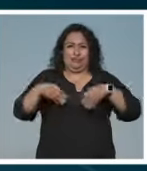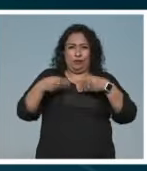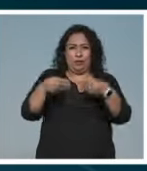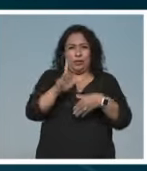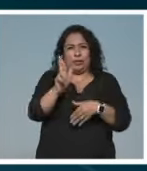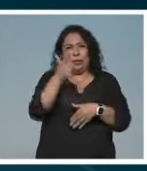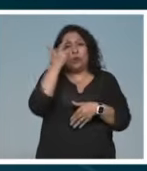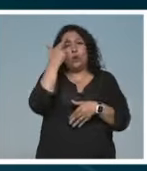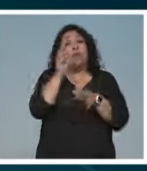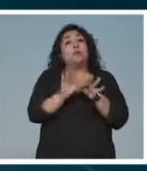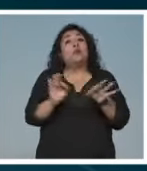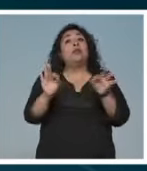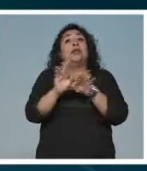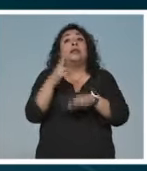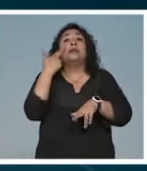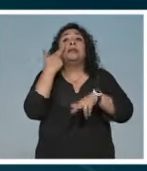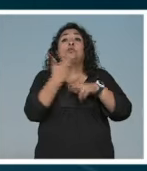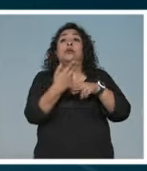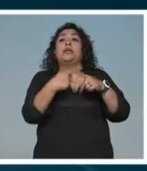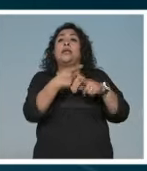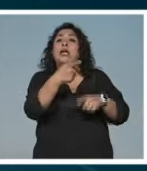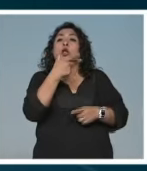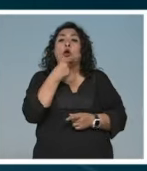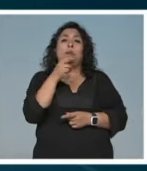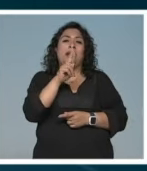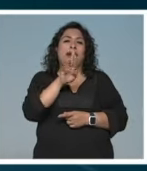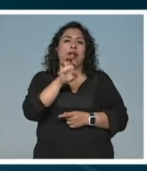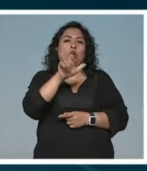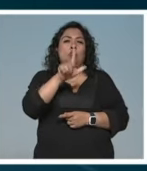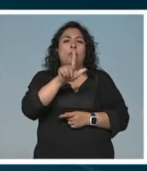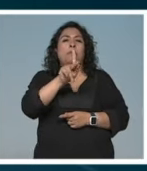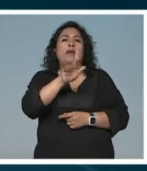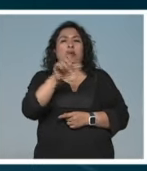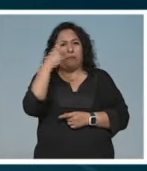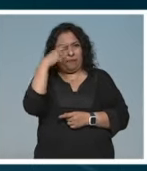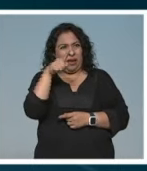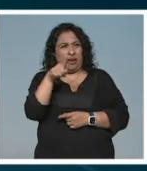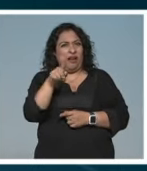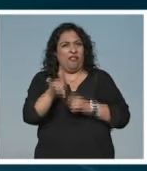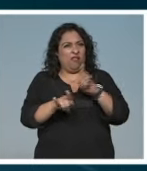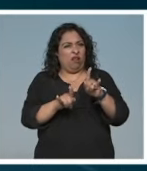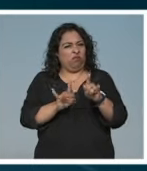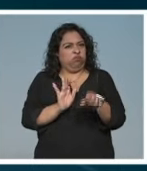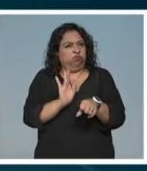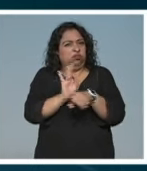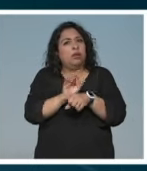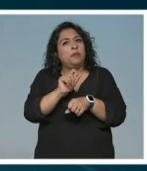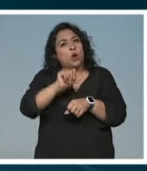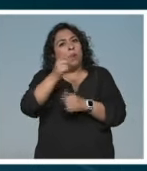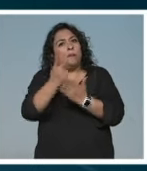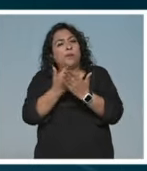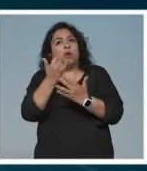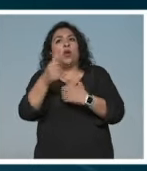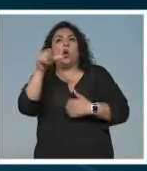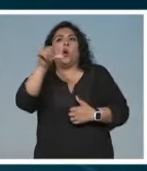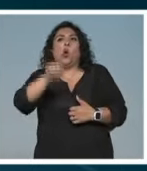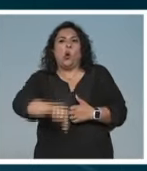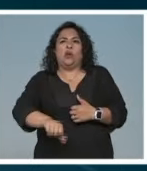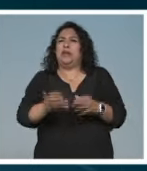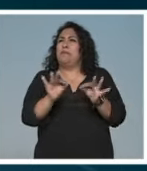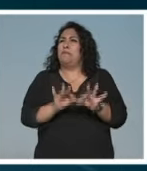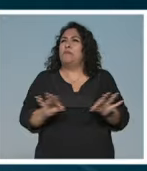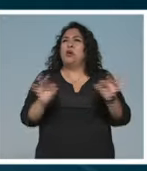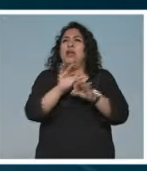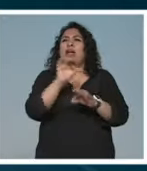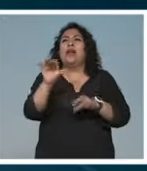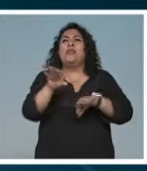labor fundamental que hiciera Raúl Padilla, no solo para consolidar la feria, sino que supo crear otros proyectos que hoy son